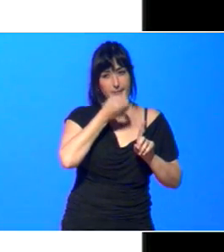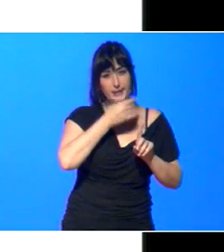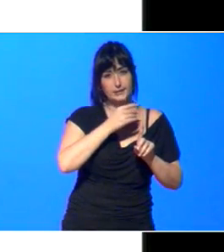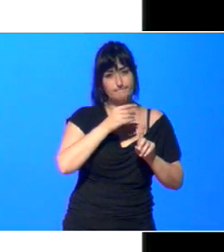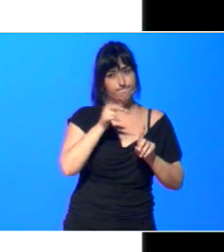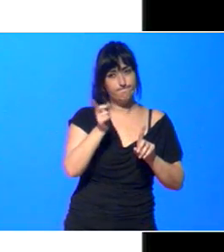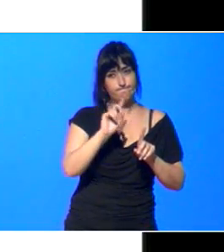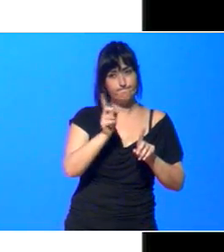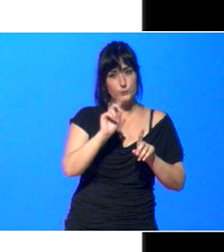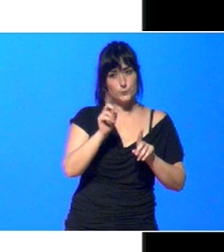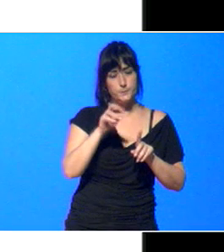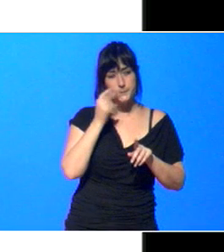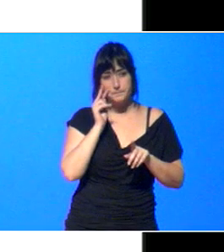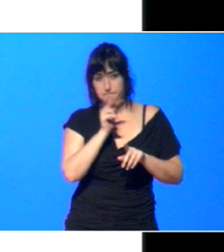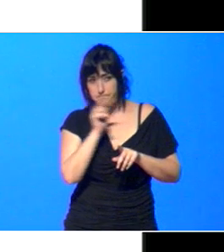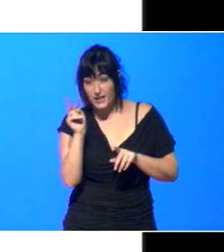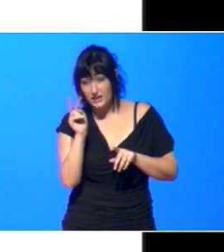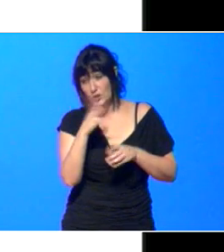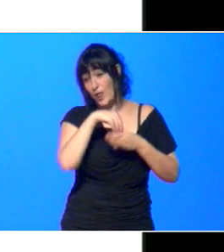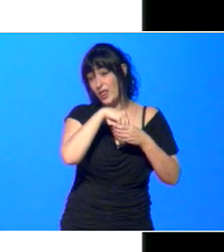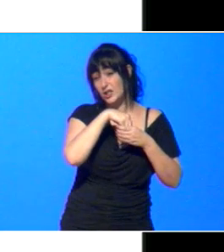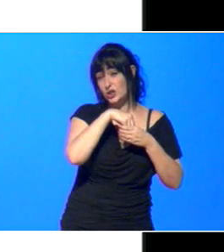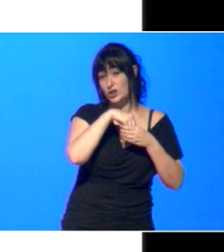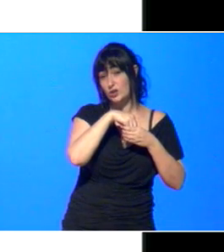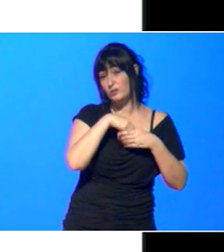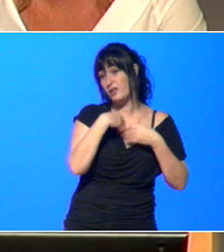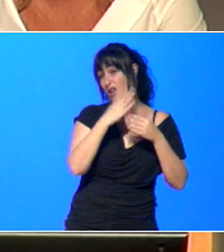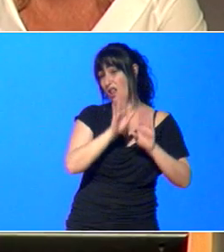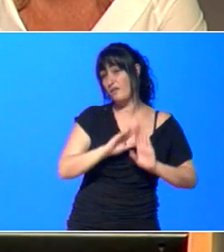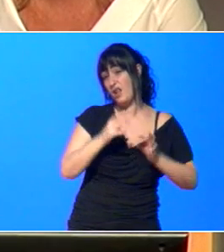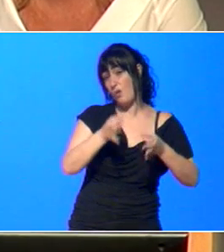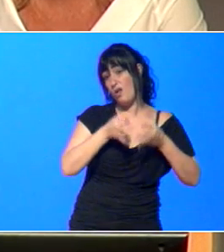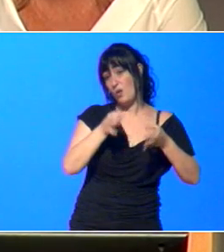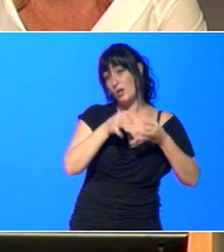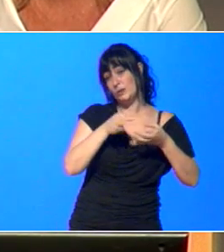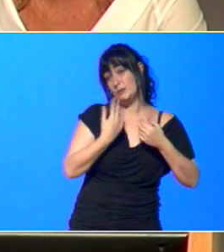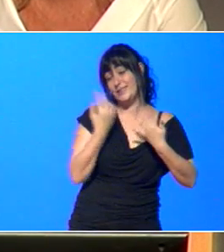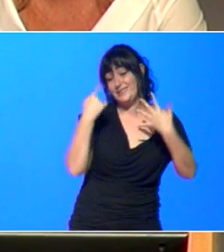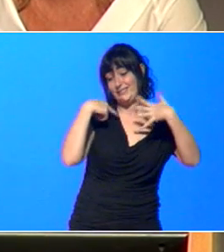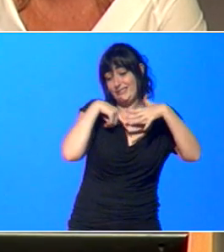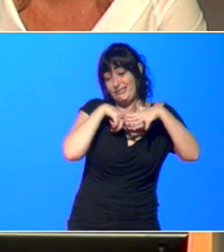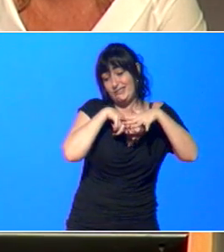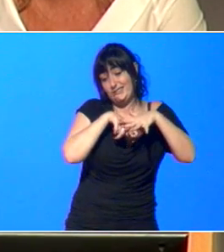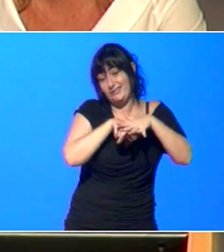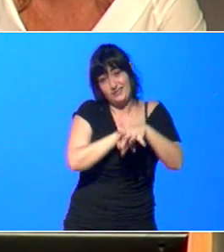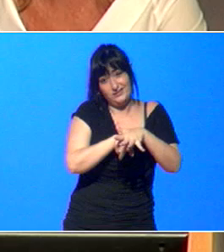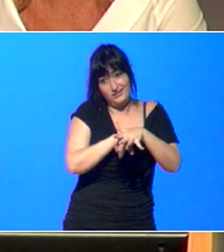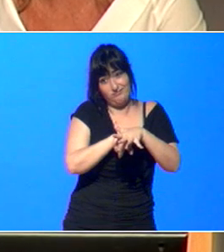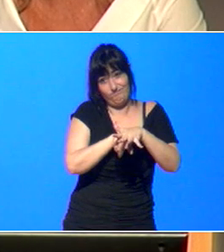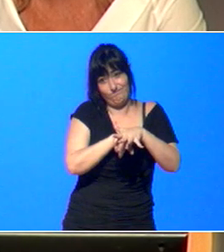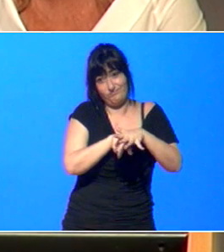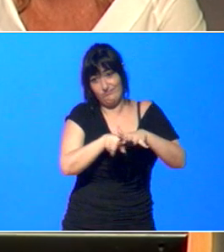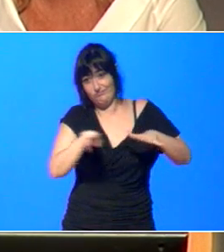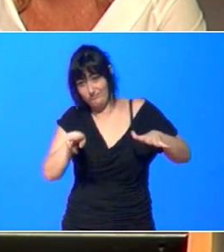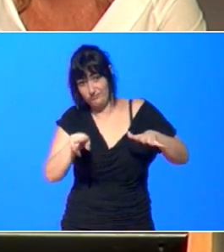dentro. Se veían dentro, pero un poco fuera, es decir, se veían más una línea igual integradora, pero no, no incluida. Yo creo que esas reflexiones son